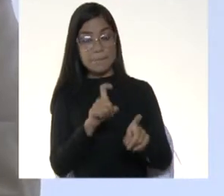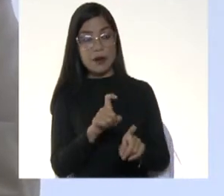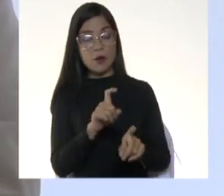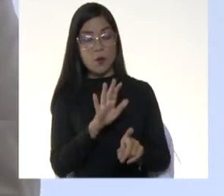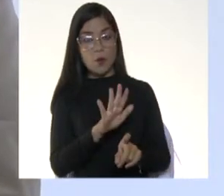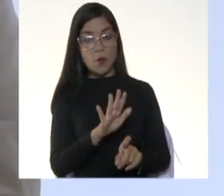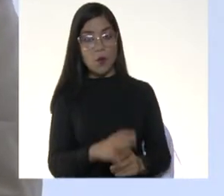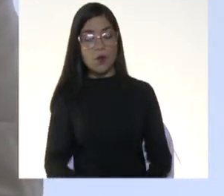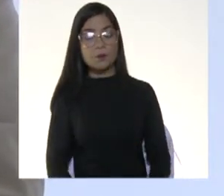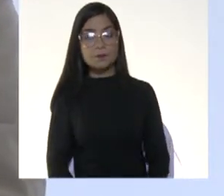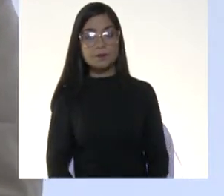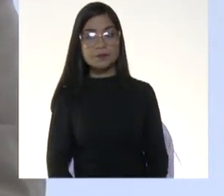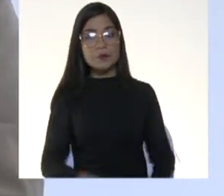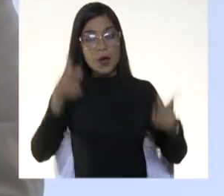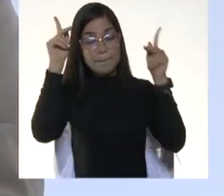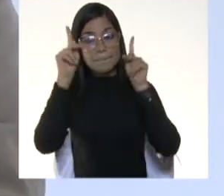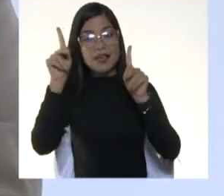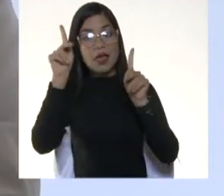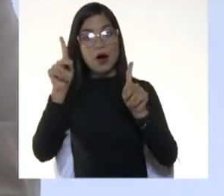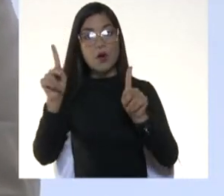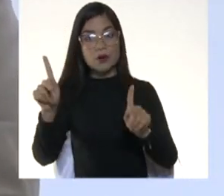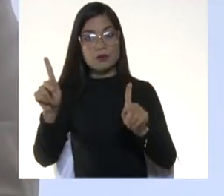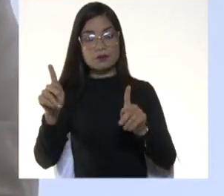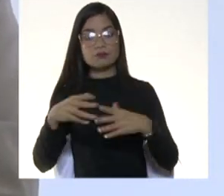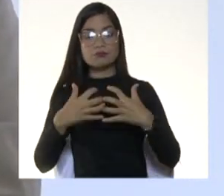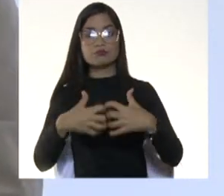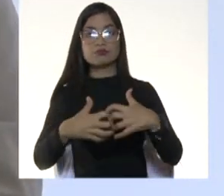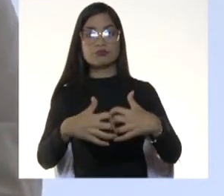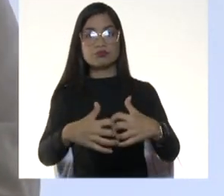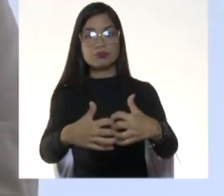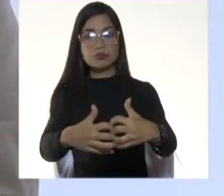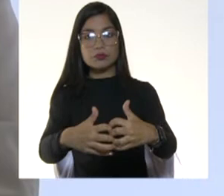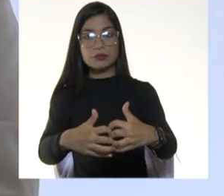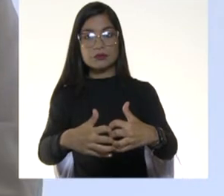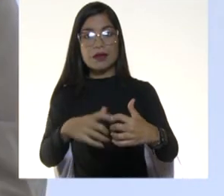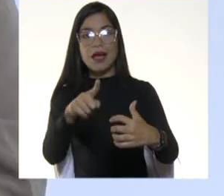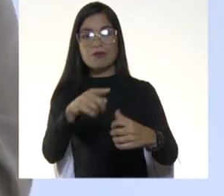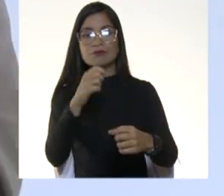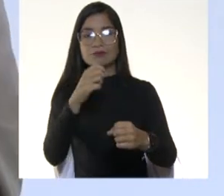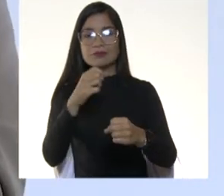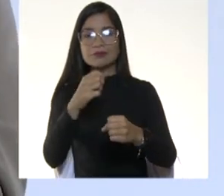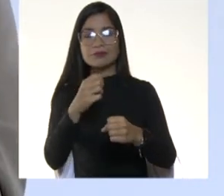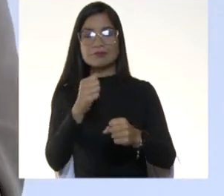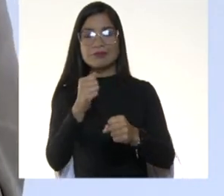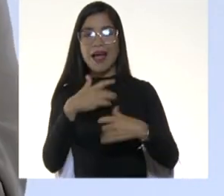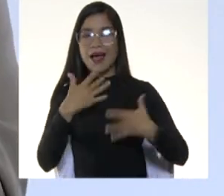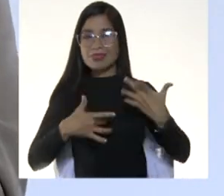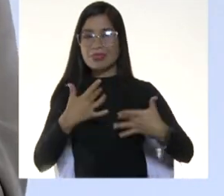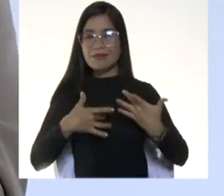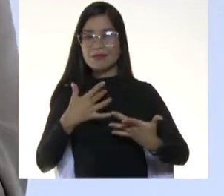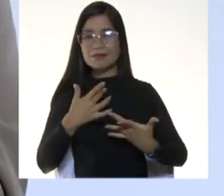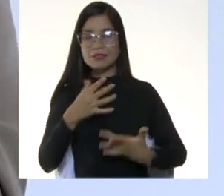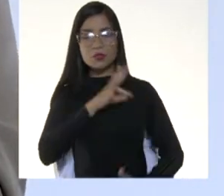que la pedagogía productiva es un hecho social. De hecho, nosotros cuando estamos visualizando el enfoque tenemos